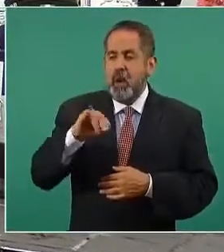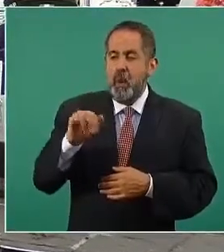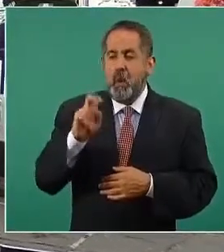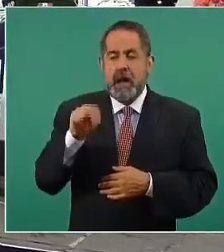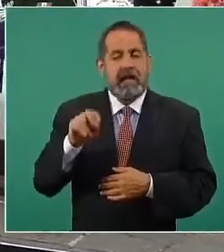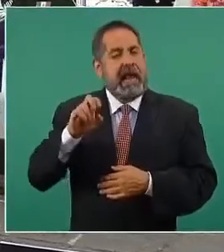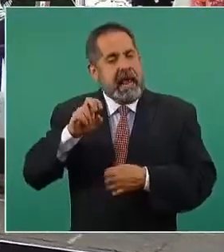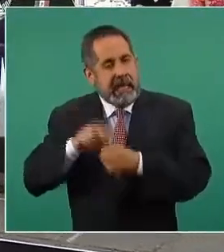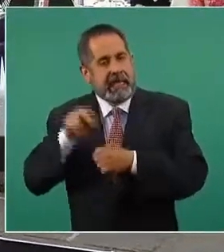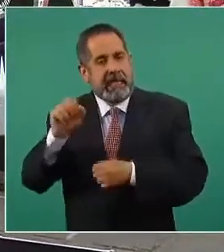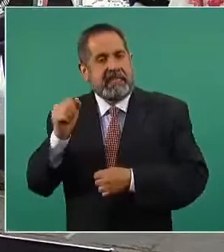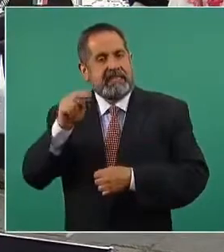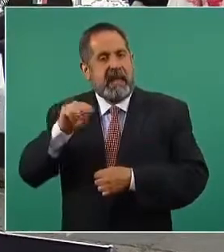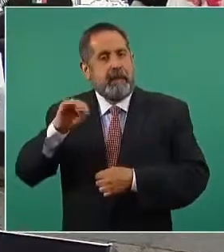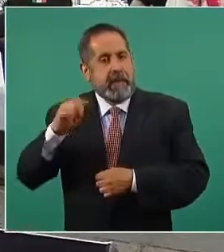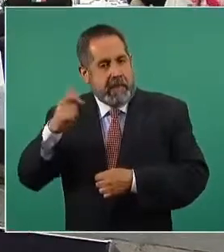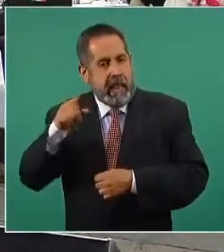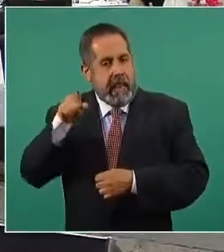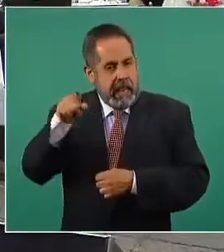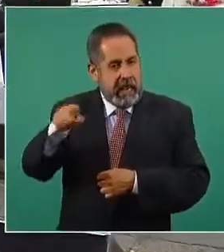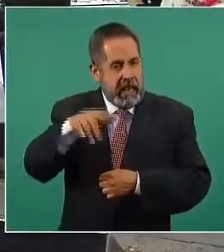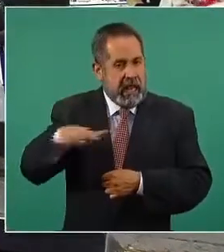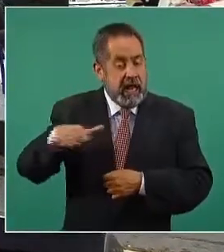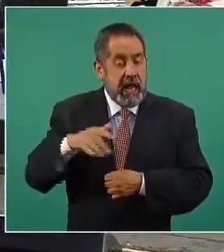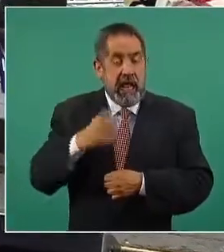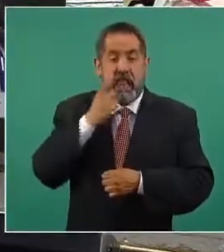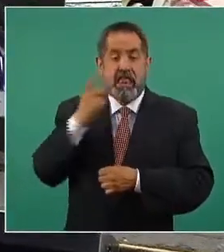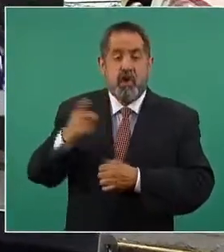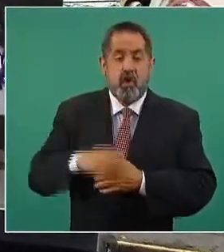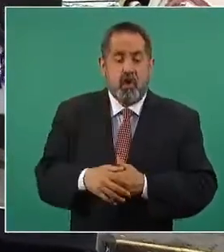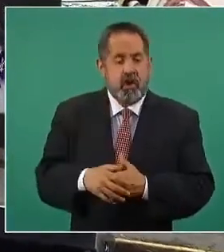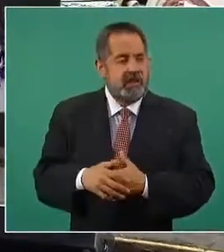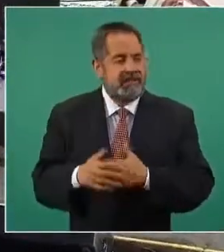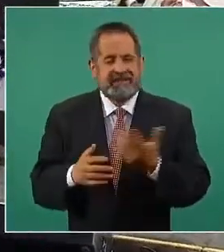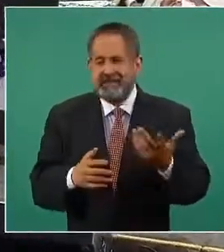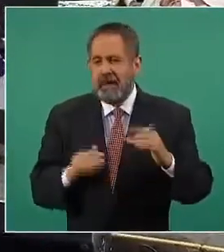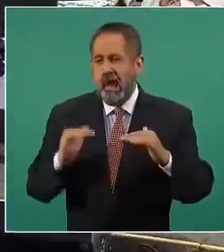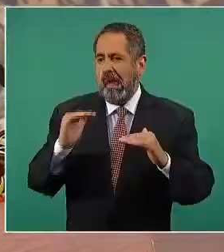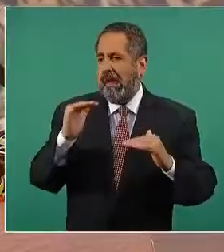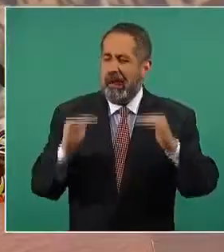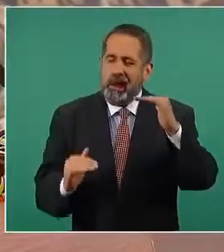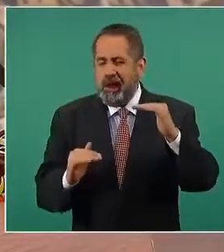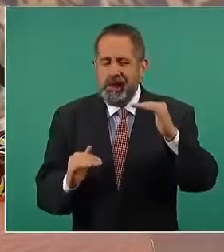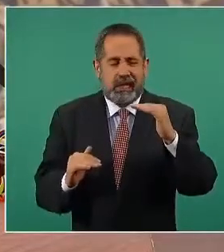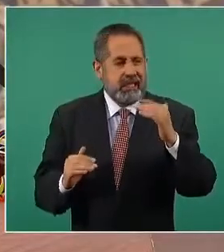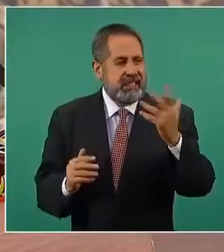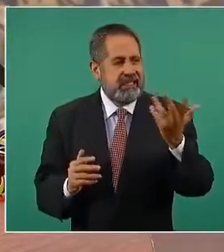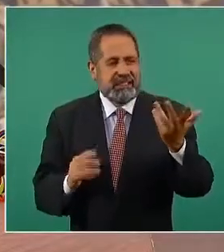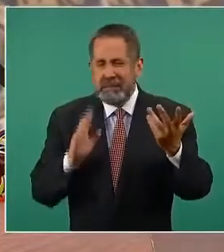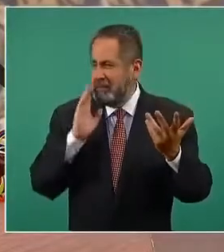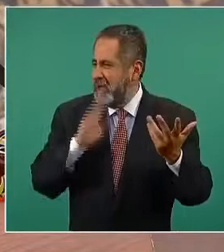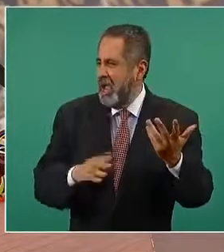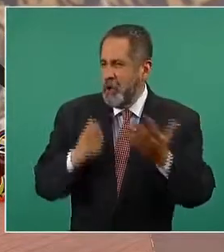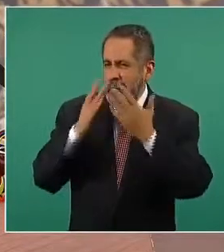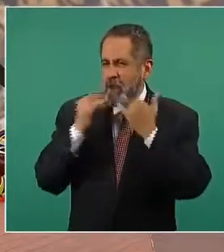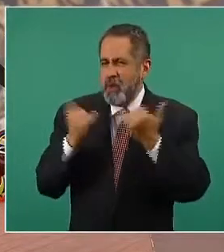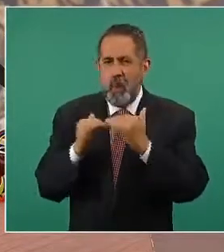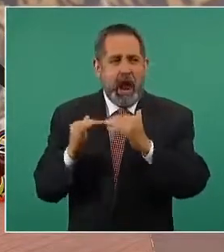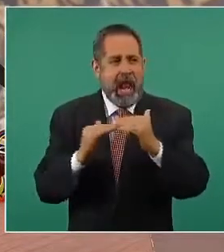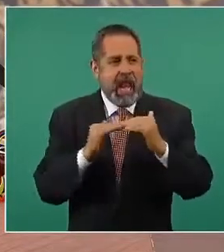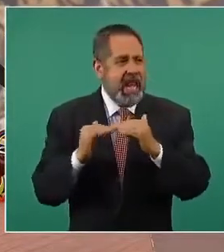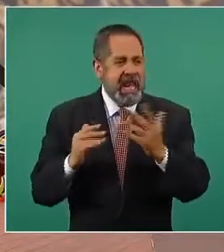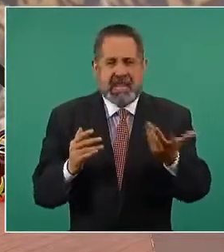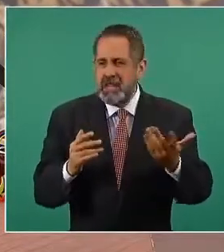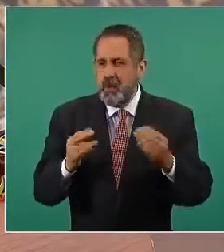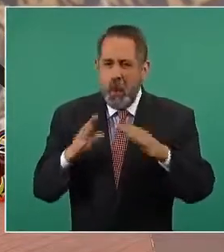Miguel, sostenía que los males de la desigualdad se presentaban en todas